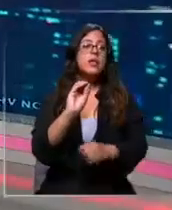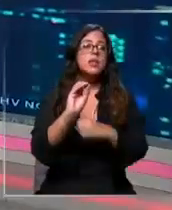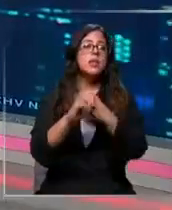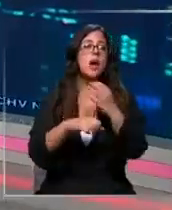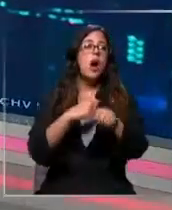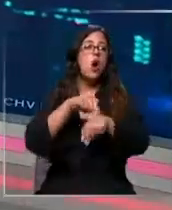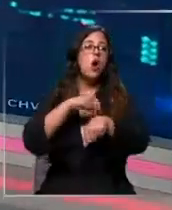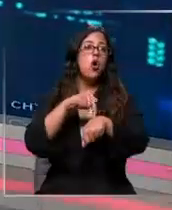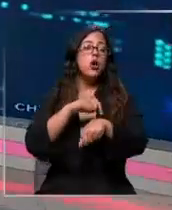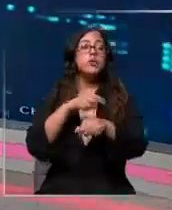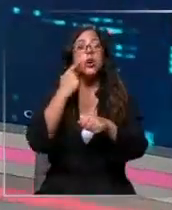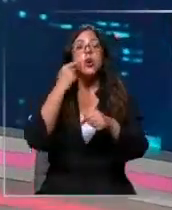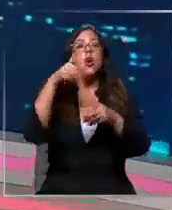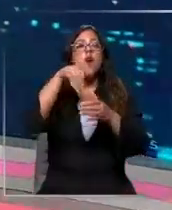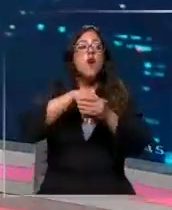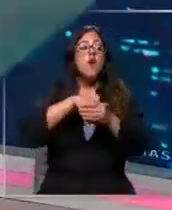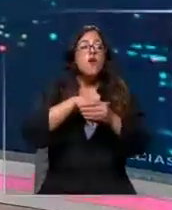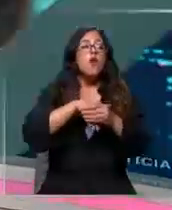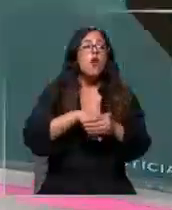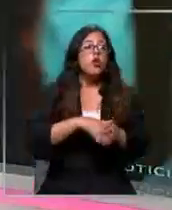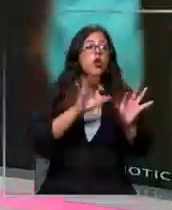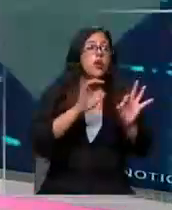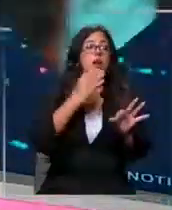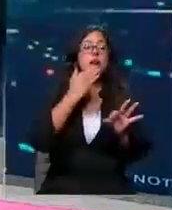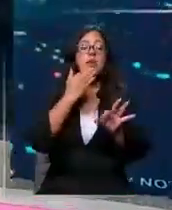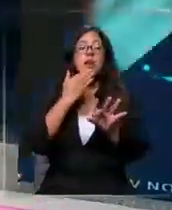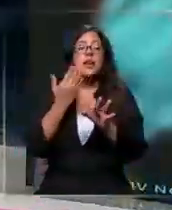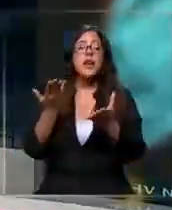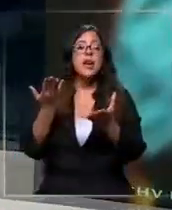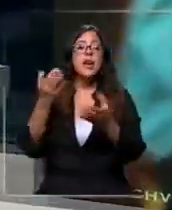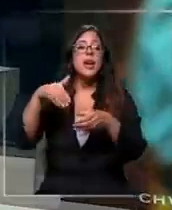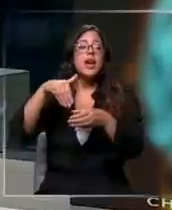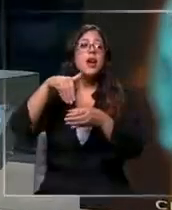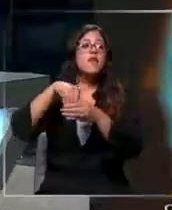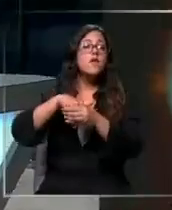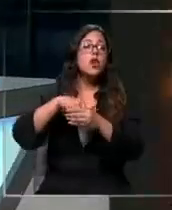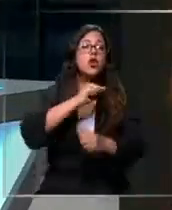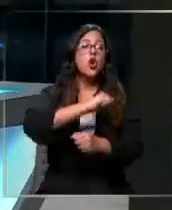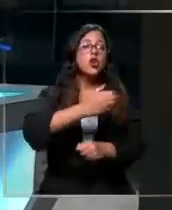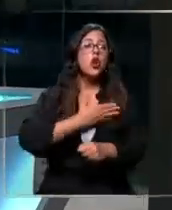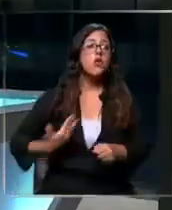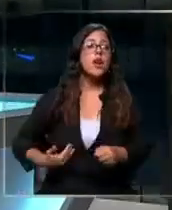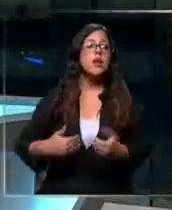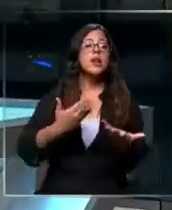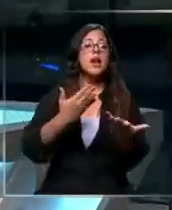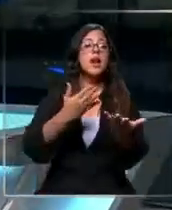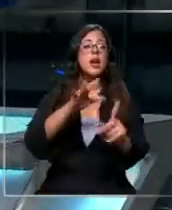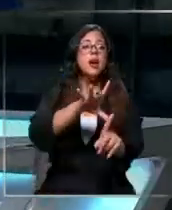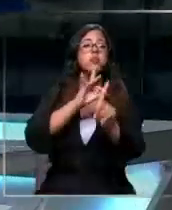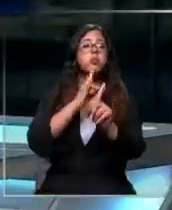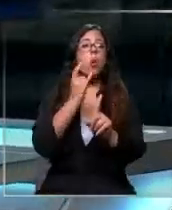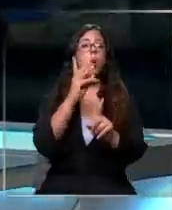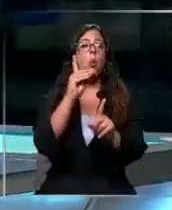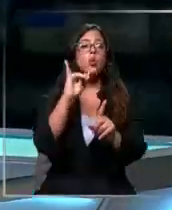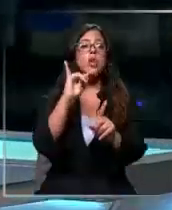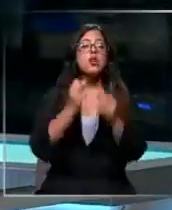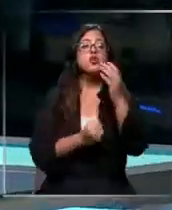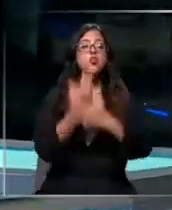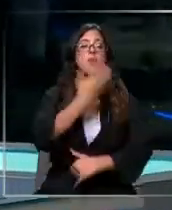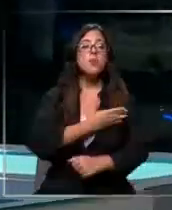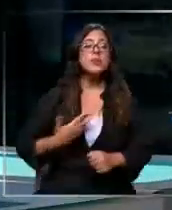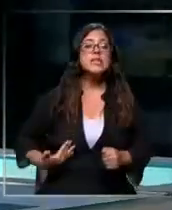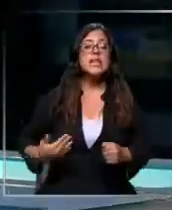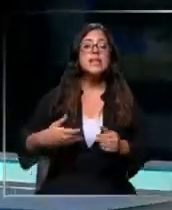Con votos del oficialismo, pero también de la oposición, Juan Antonio Coloma de la UDI fue elegido como el nuevo presidente del Senado. Esto es parte